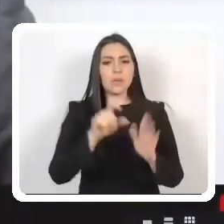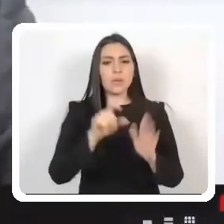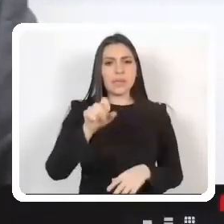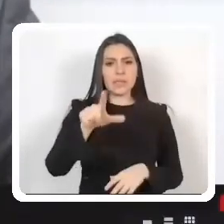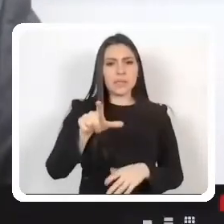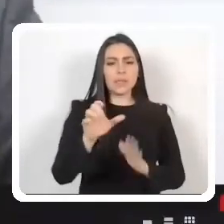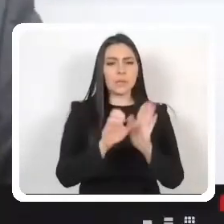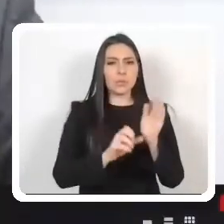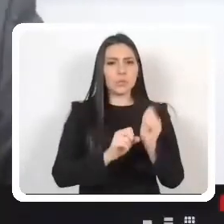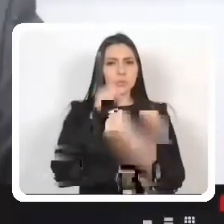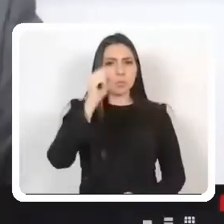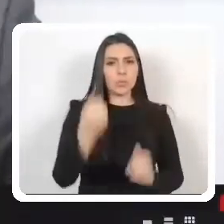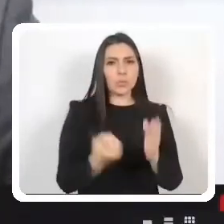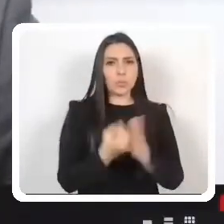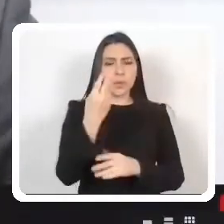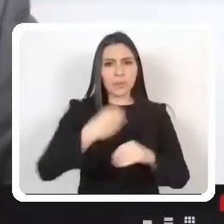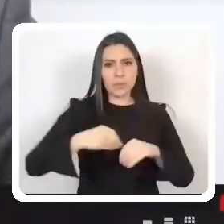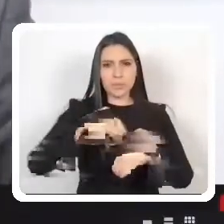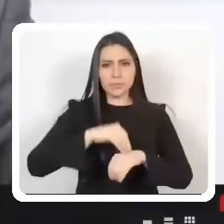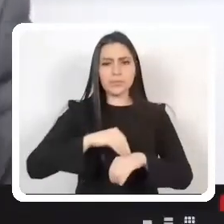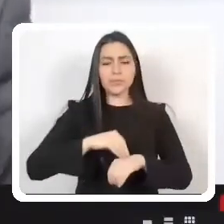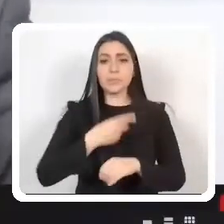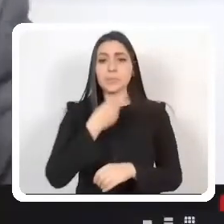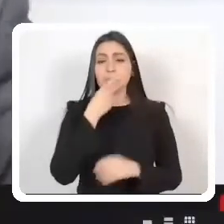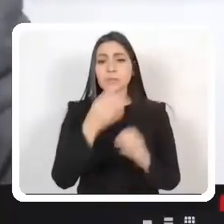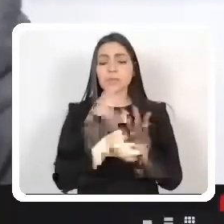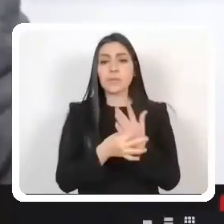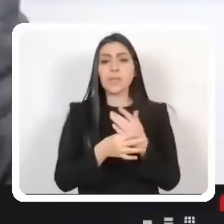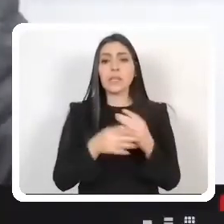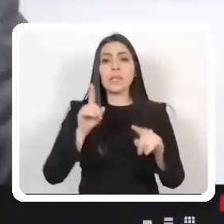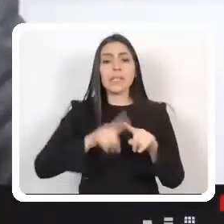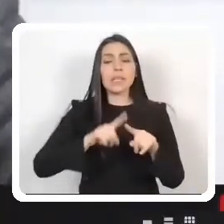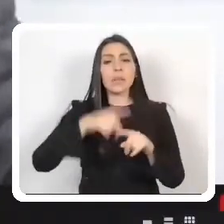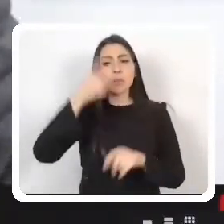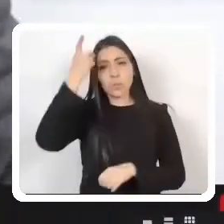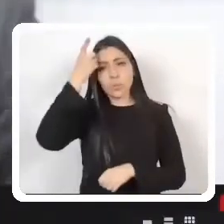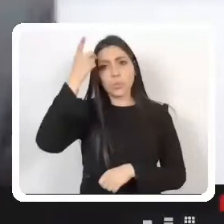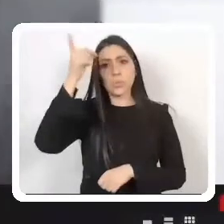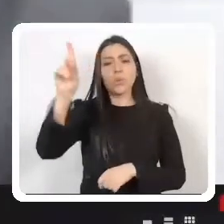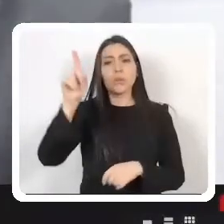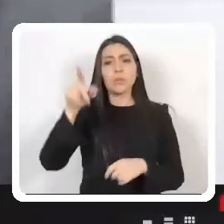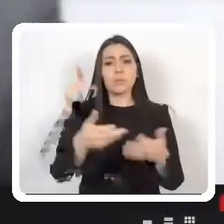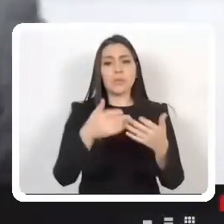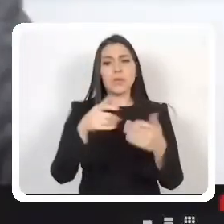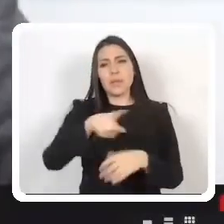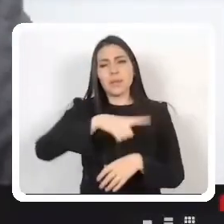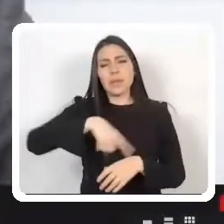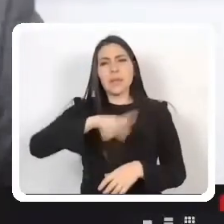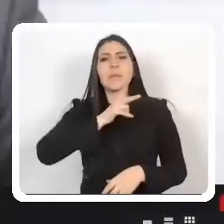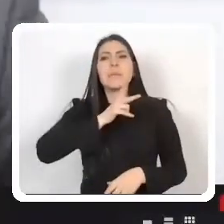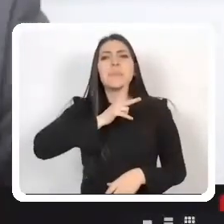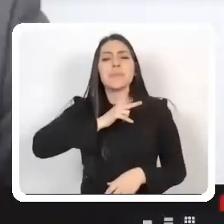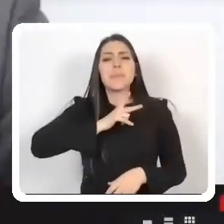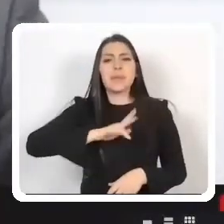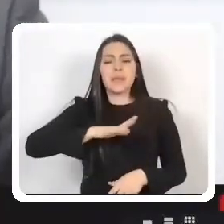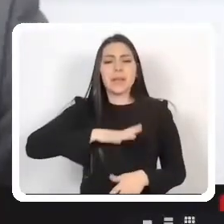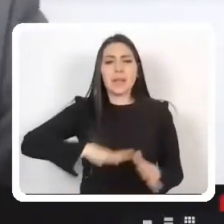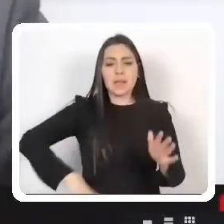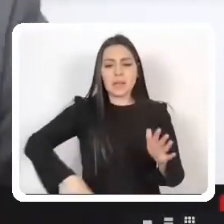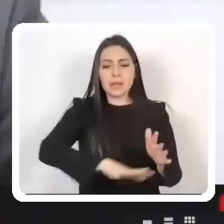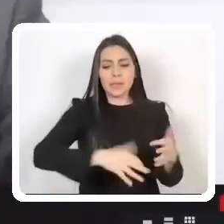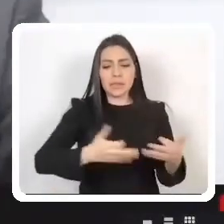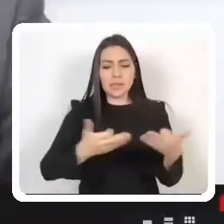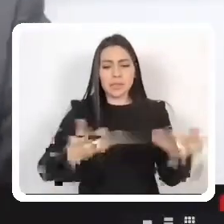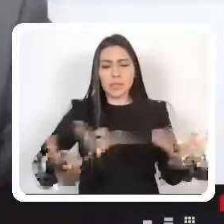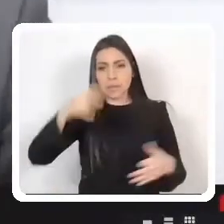Constitución, estipulando que el dueño de los recursos naturales que se encontraban en el subsuelo del territorio nacional y